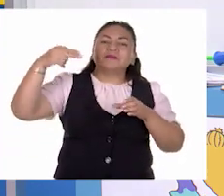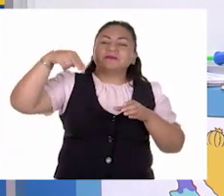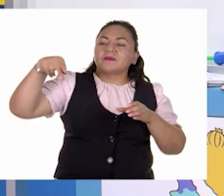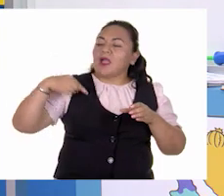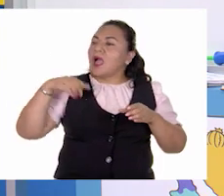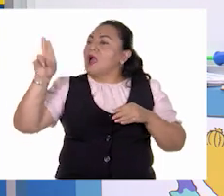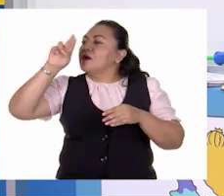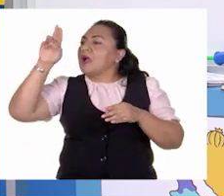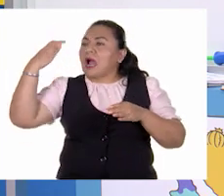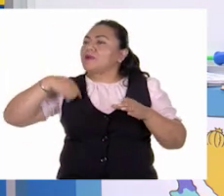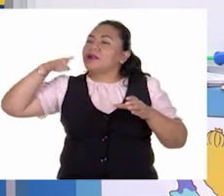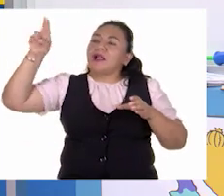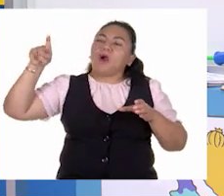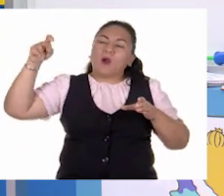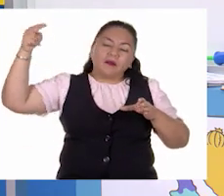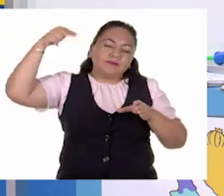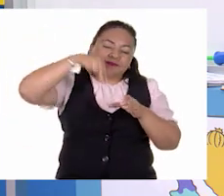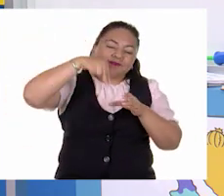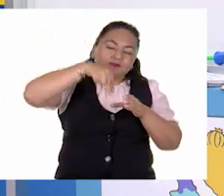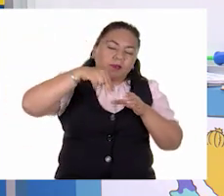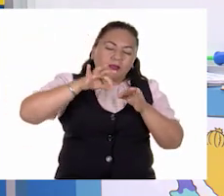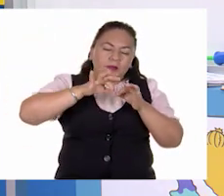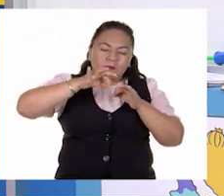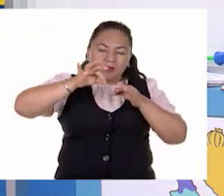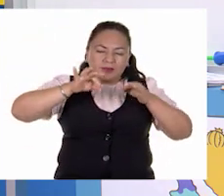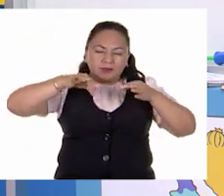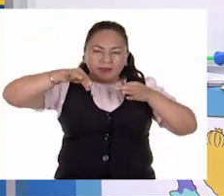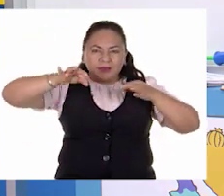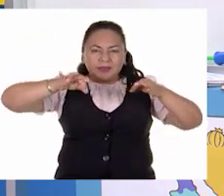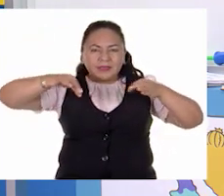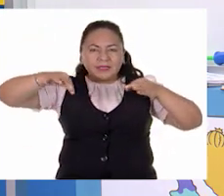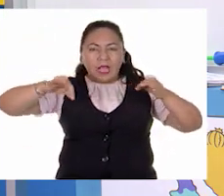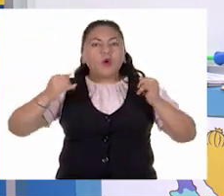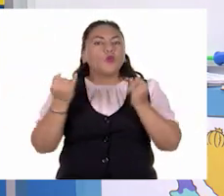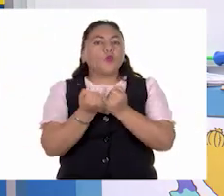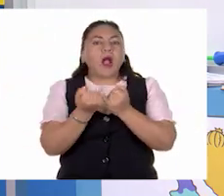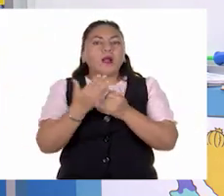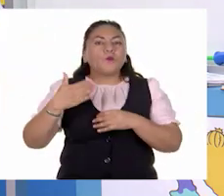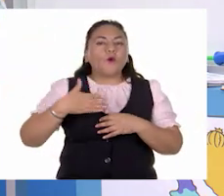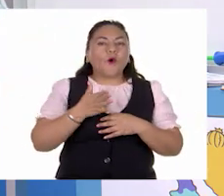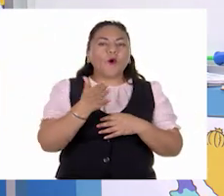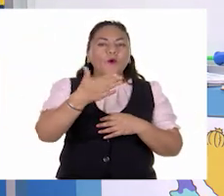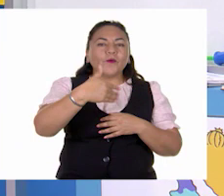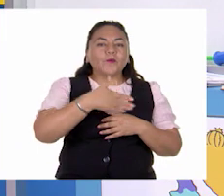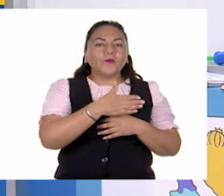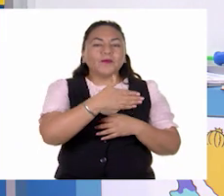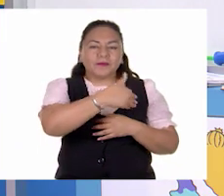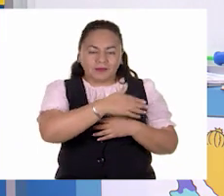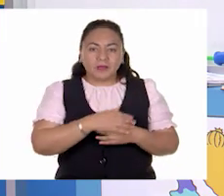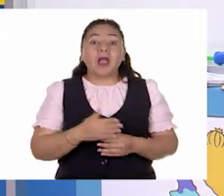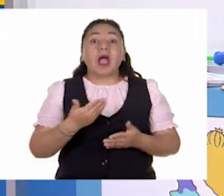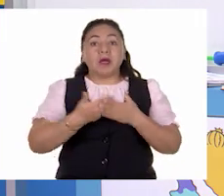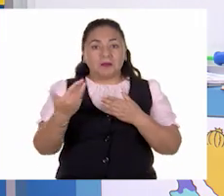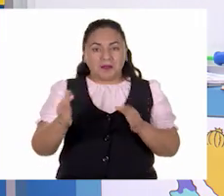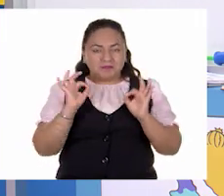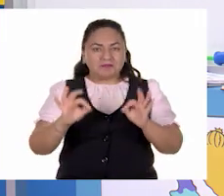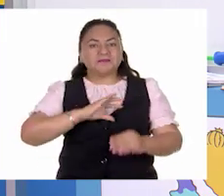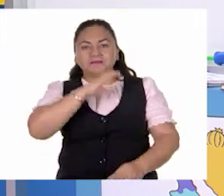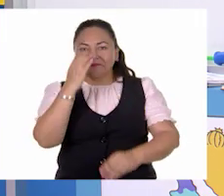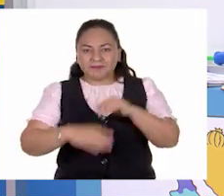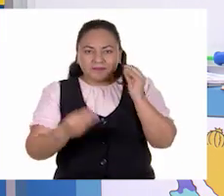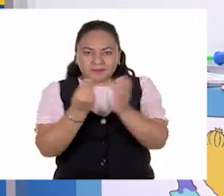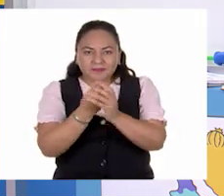el movimiento de los peces en el agua. ¿Qué les parece genial, no? Ahora bien, para terminar la clase, vamos